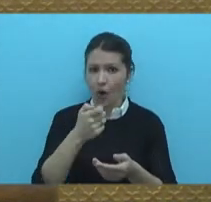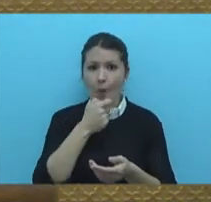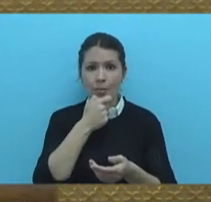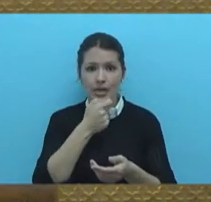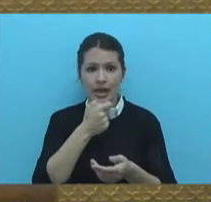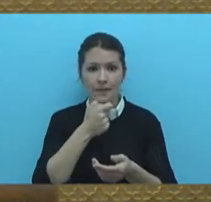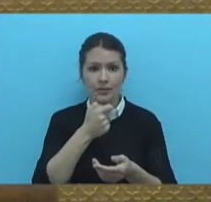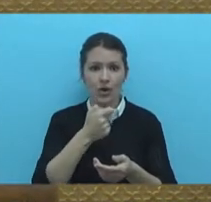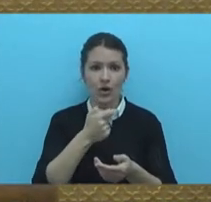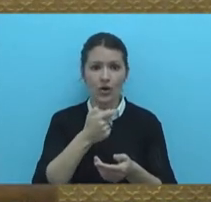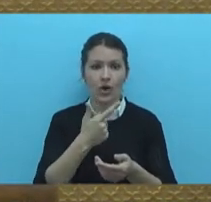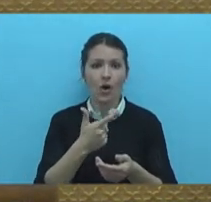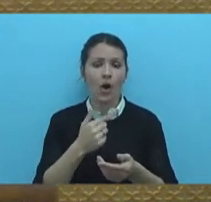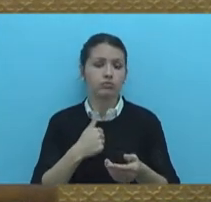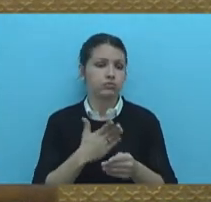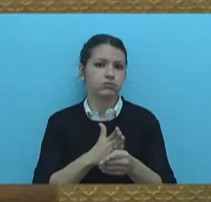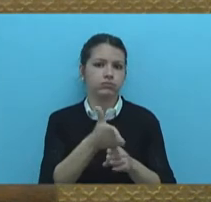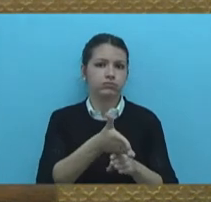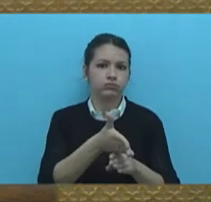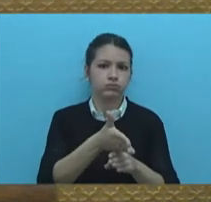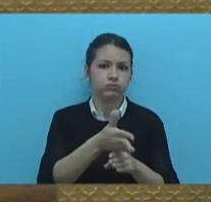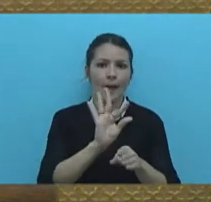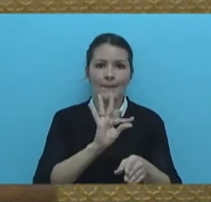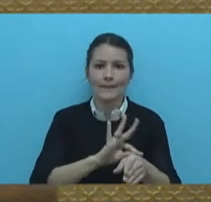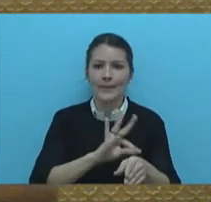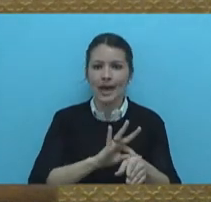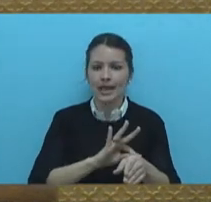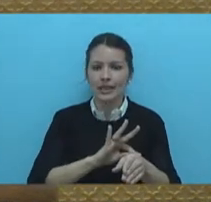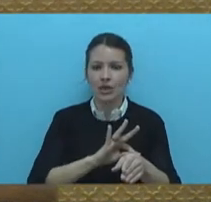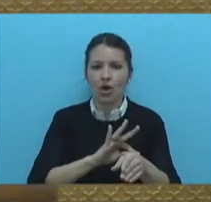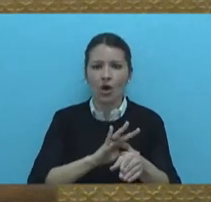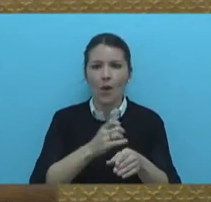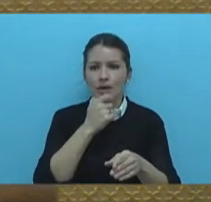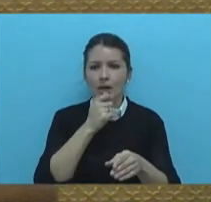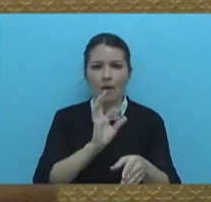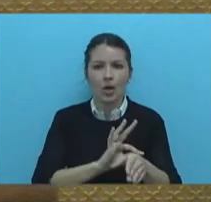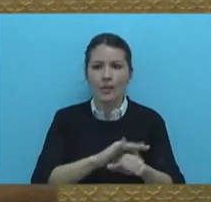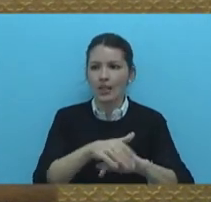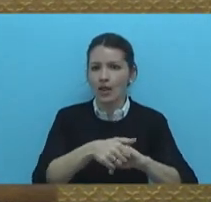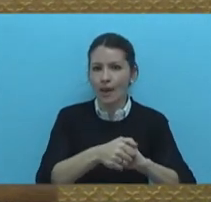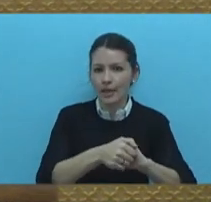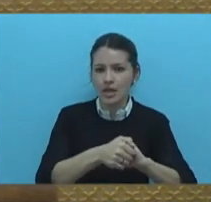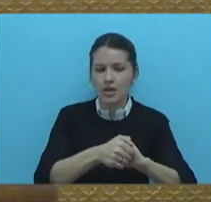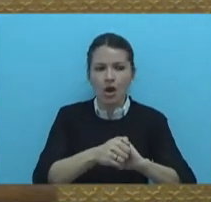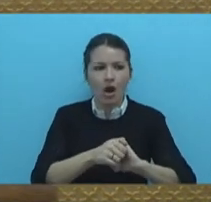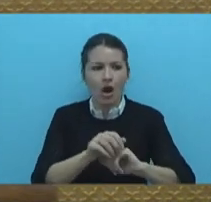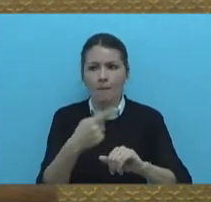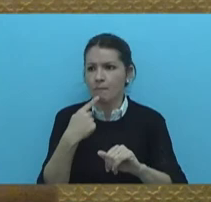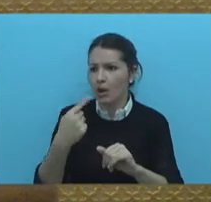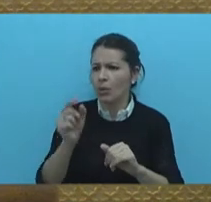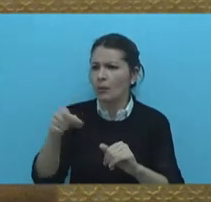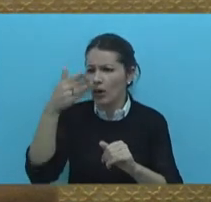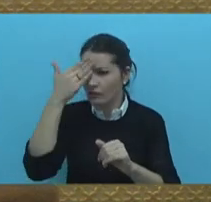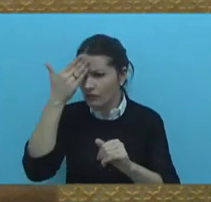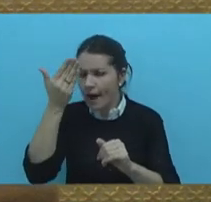ejemplo, vos vas a un médico o algo así de confianza y te preguntan además si tenés una enfermedad. Y por ahí vos tenés algo más y solo te hace el certificado. Y con